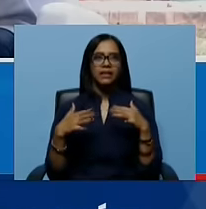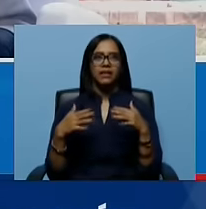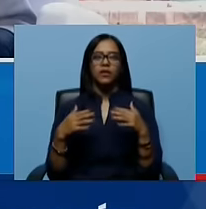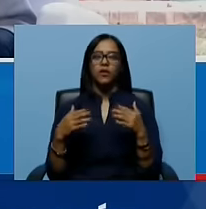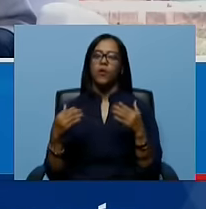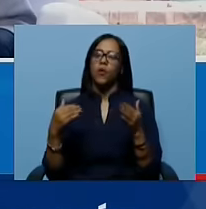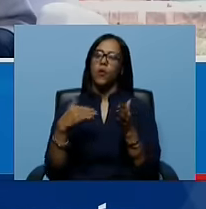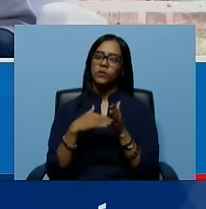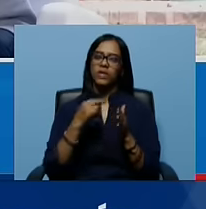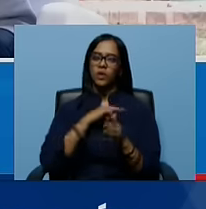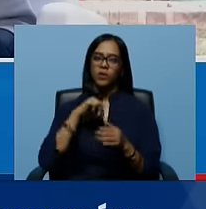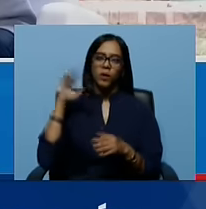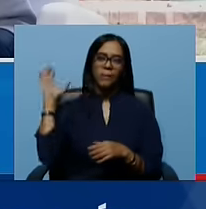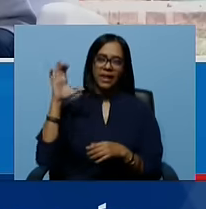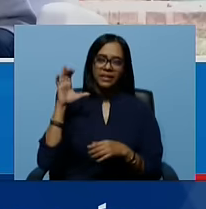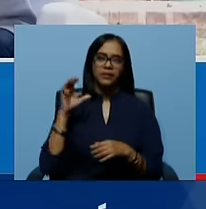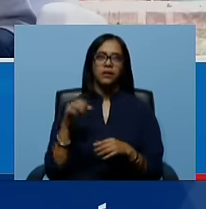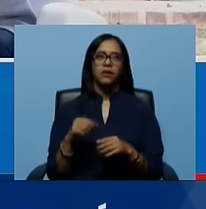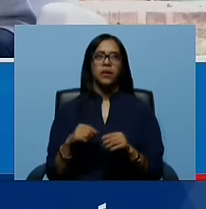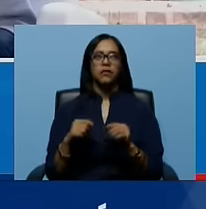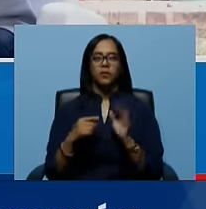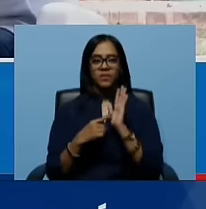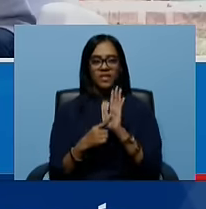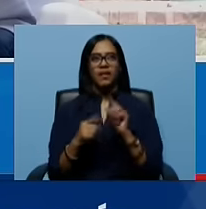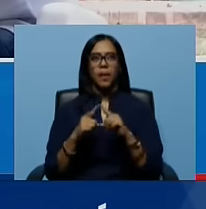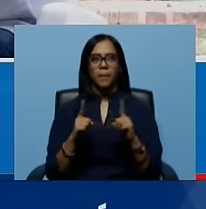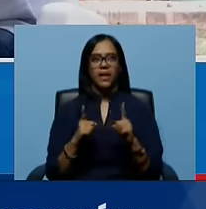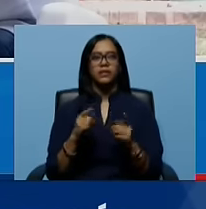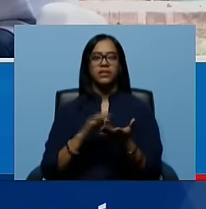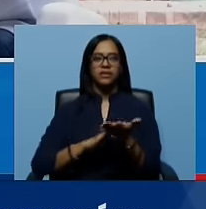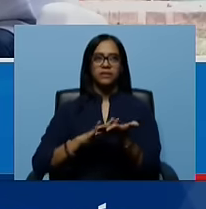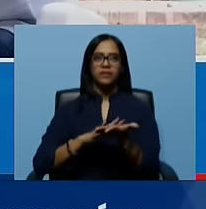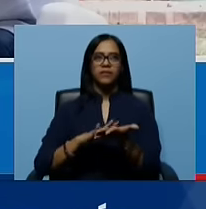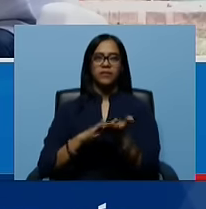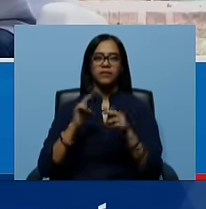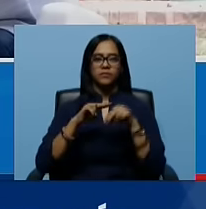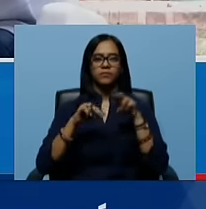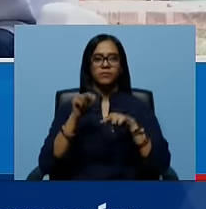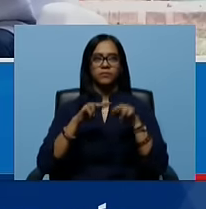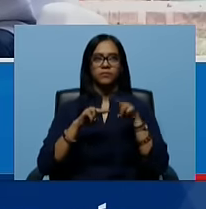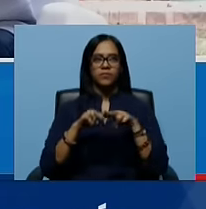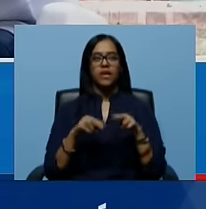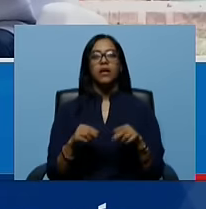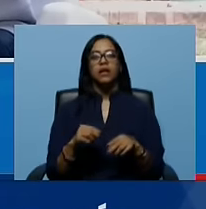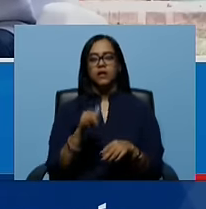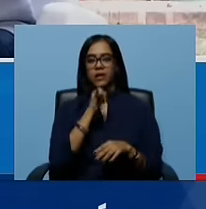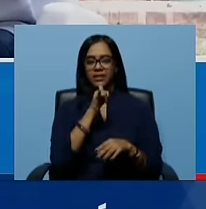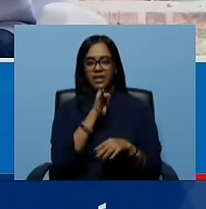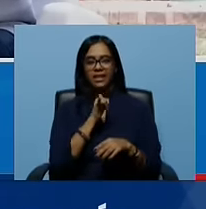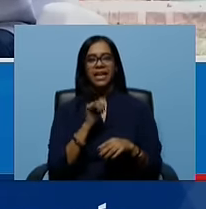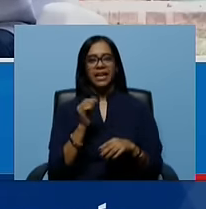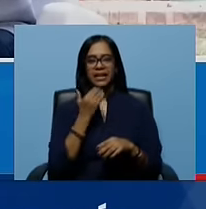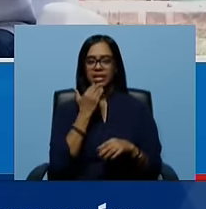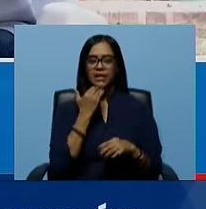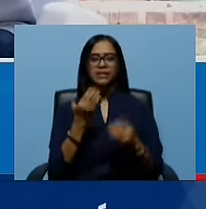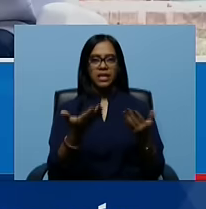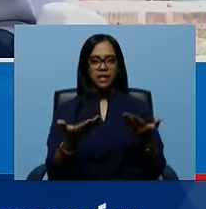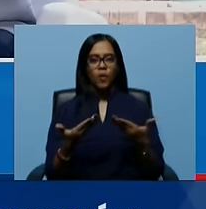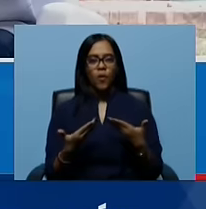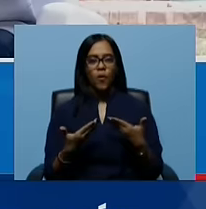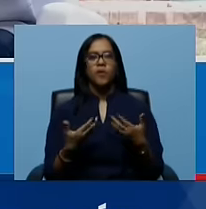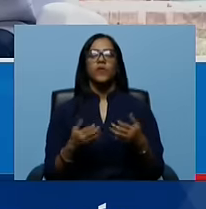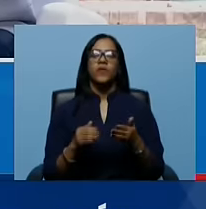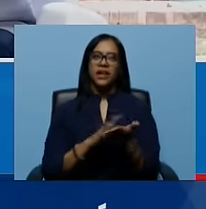contra nuestro país, son visibles, pero se están recuperando las infraestructuras. Y una gran noticia que recientemente se dio fue